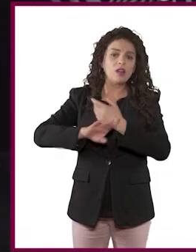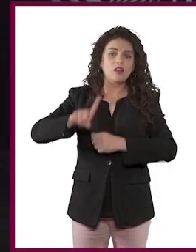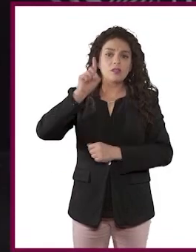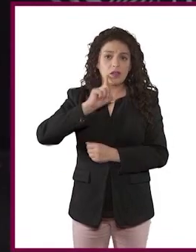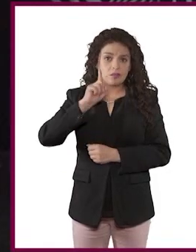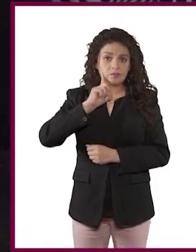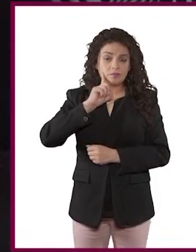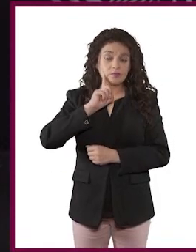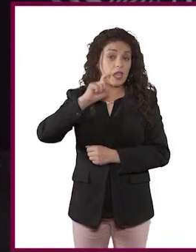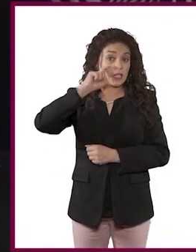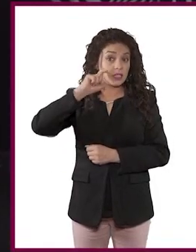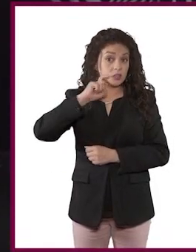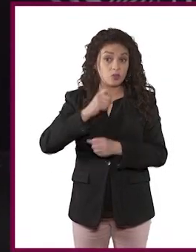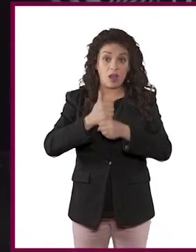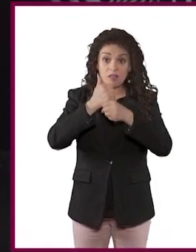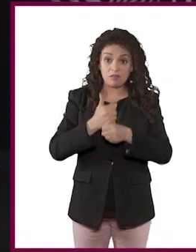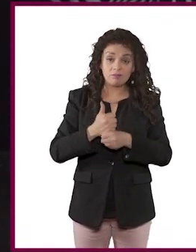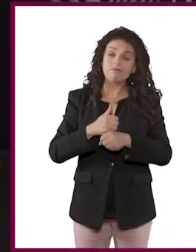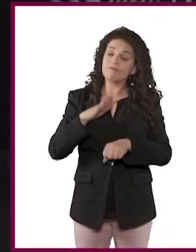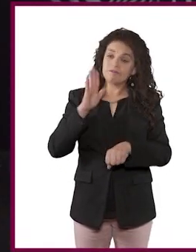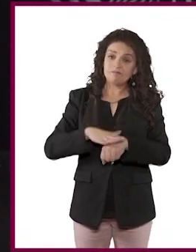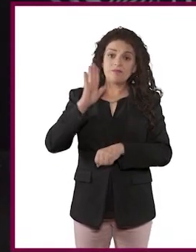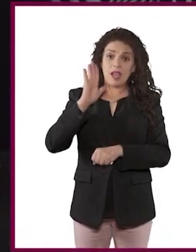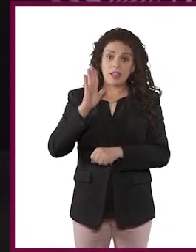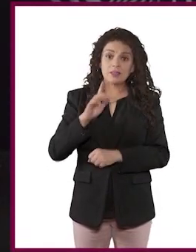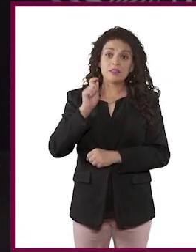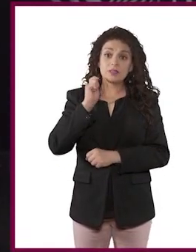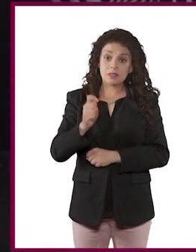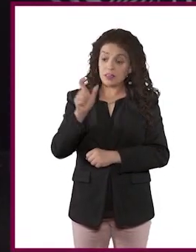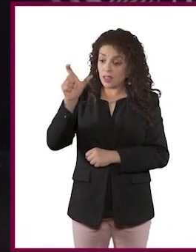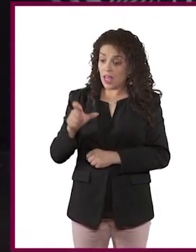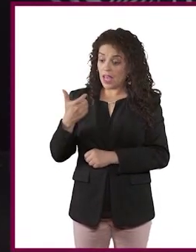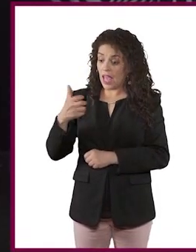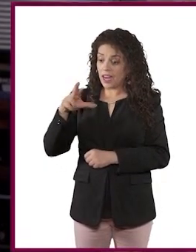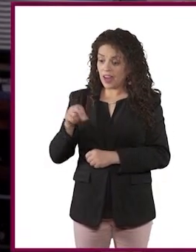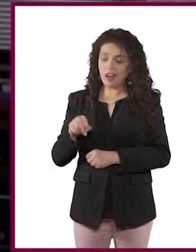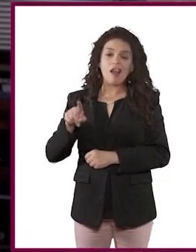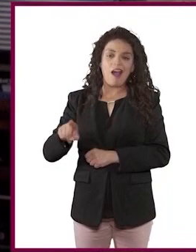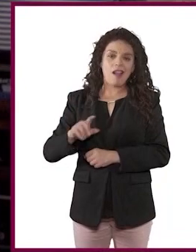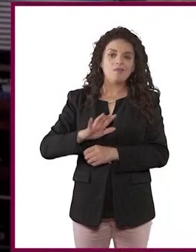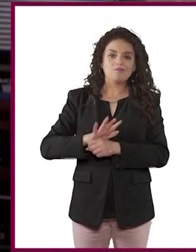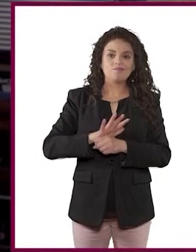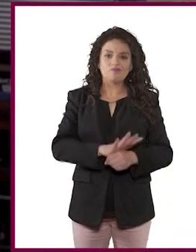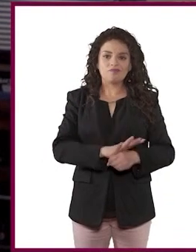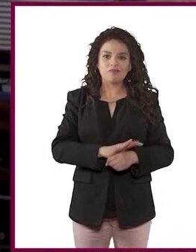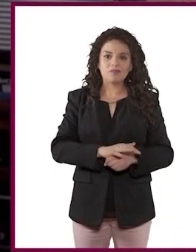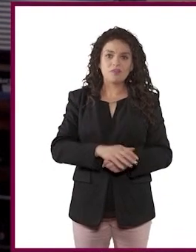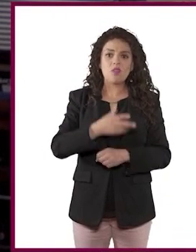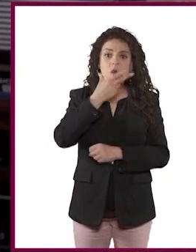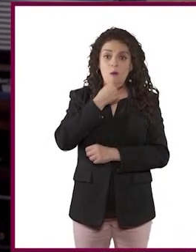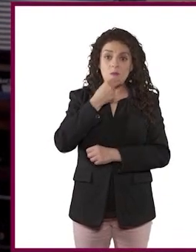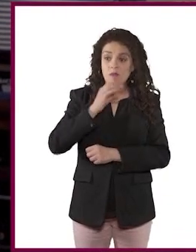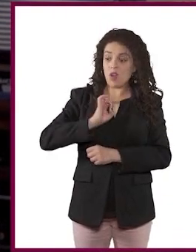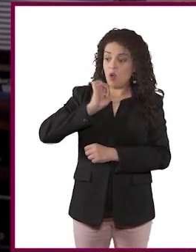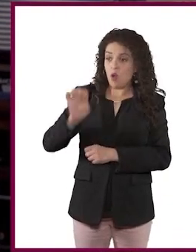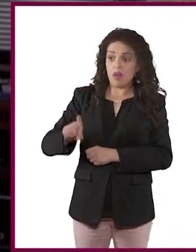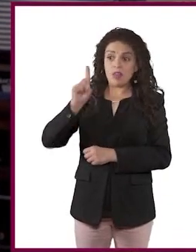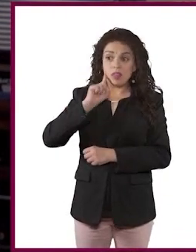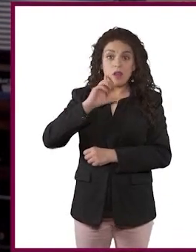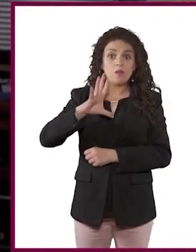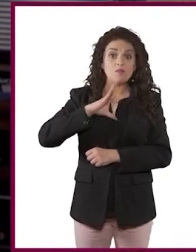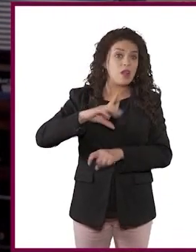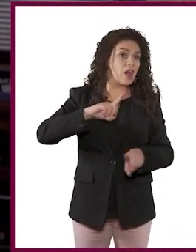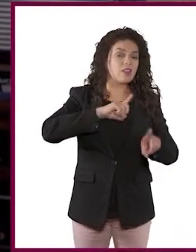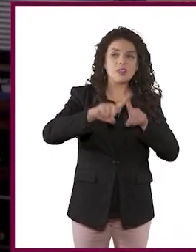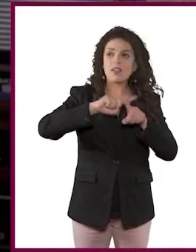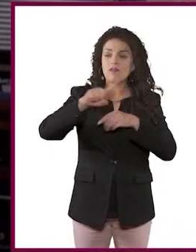violencia sexual es bastante común y somos menospreciadas por nuestro género. Persiste la misoginia en prácticamente todos